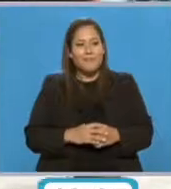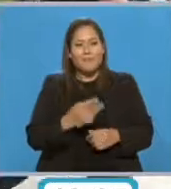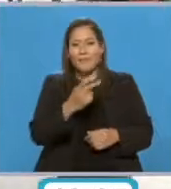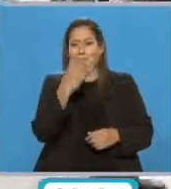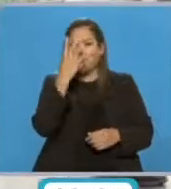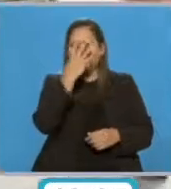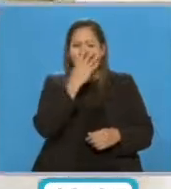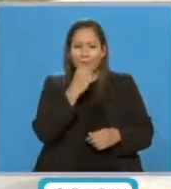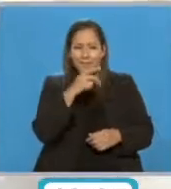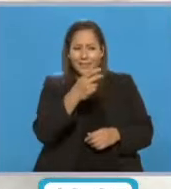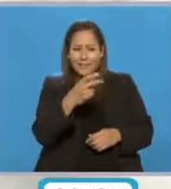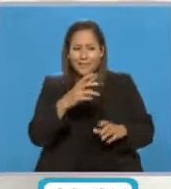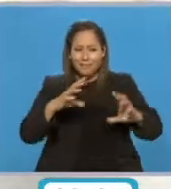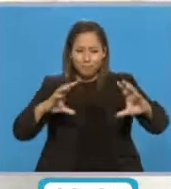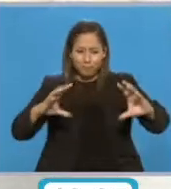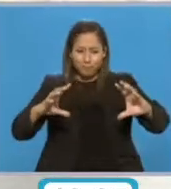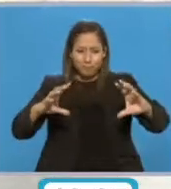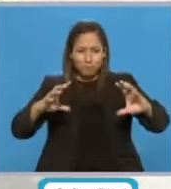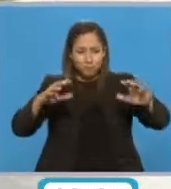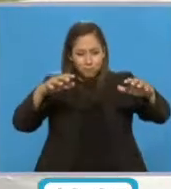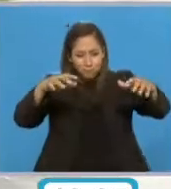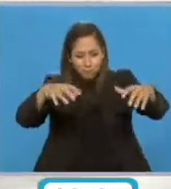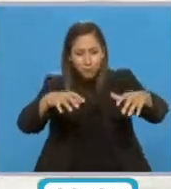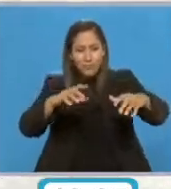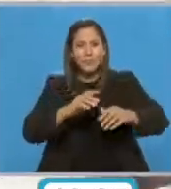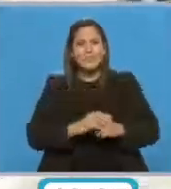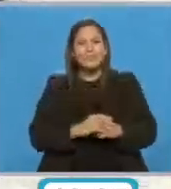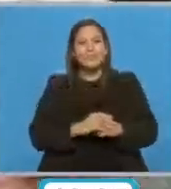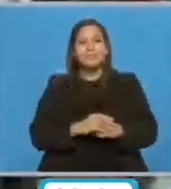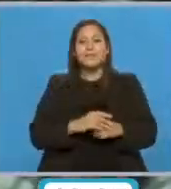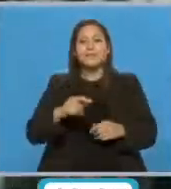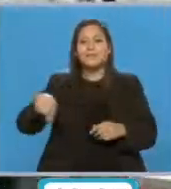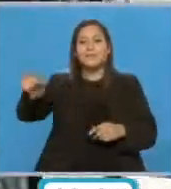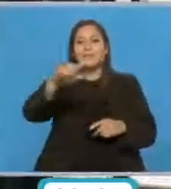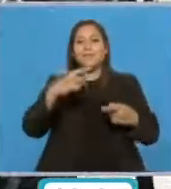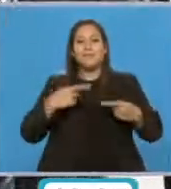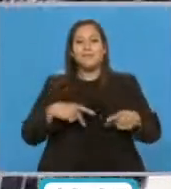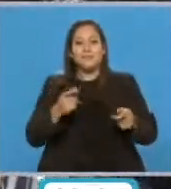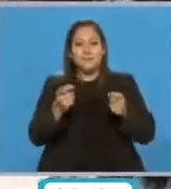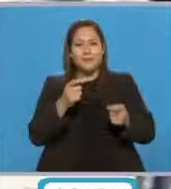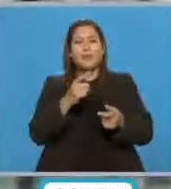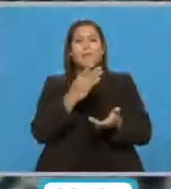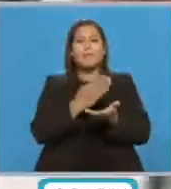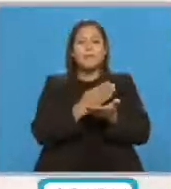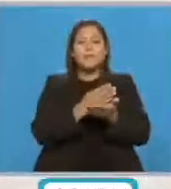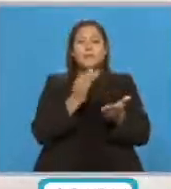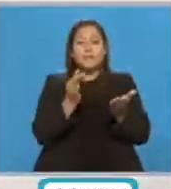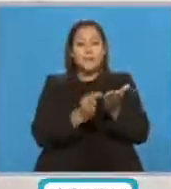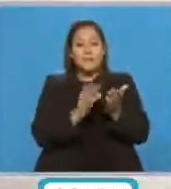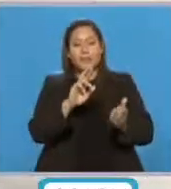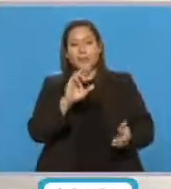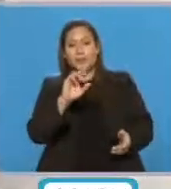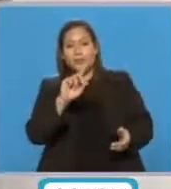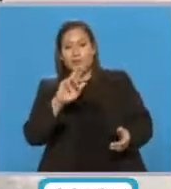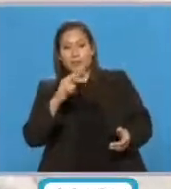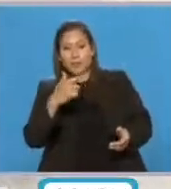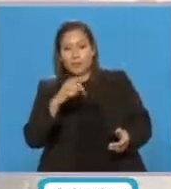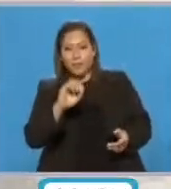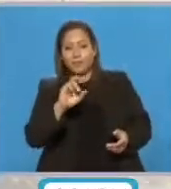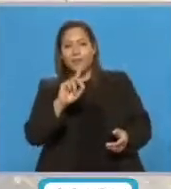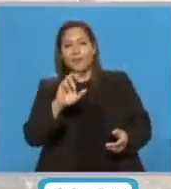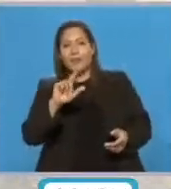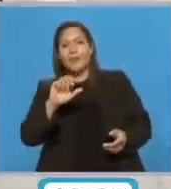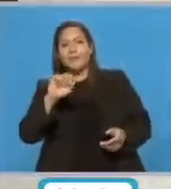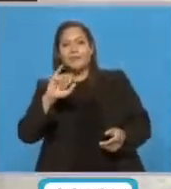esta escultura aquí? Timo entre la gente bajo control, bronce y fierro, Rodrigo de la Sierra. Y aquí